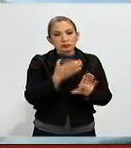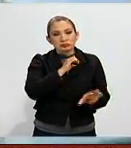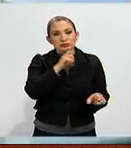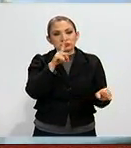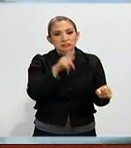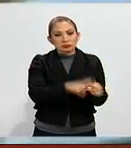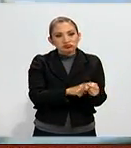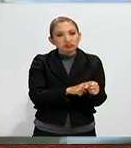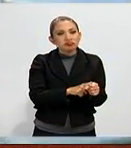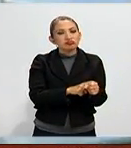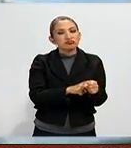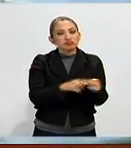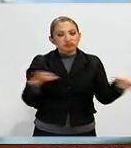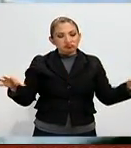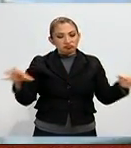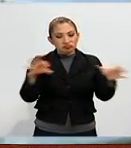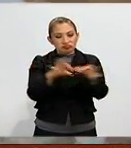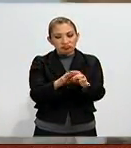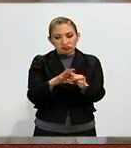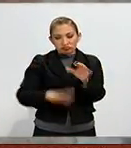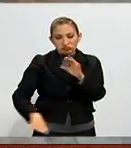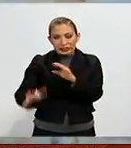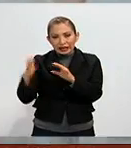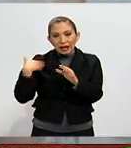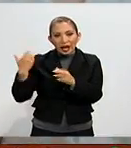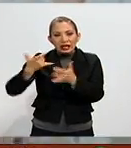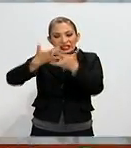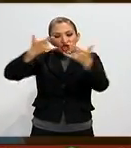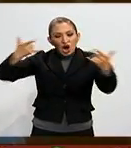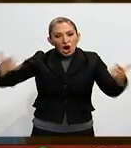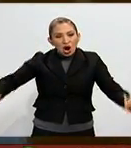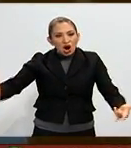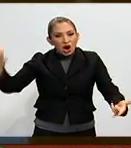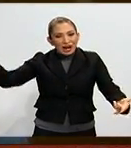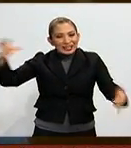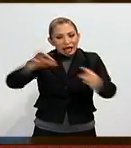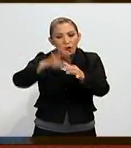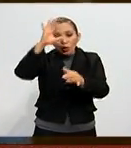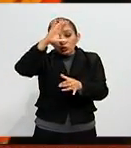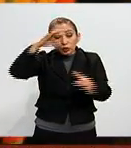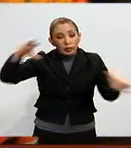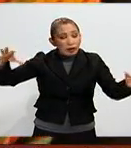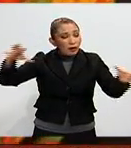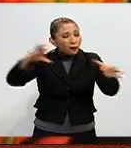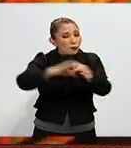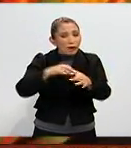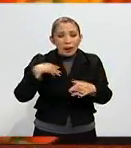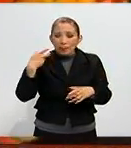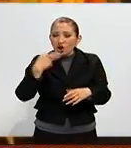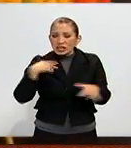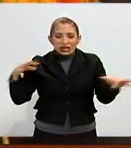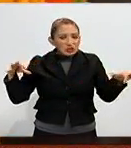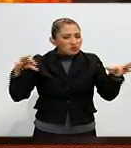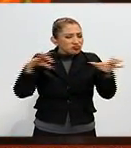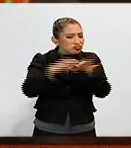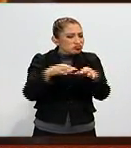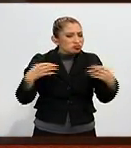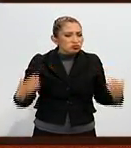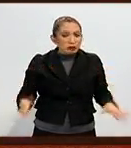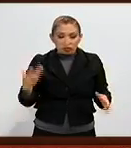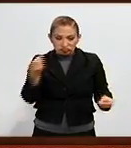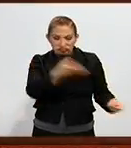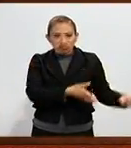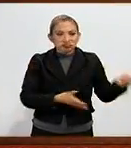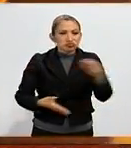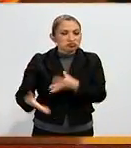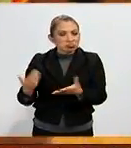especial que está basada en lazos históricos, en lazos culturales, en lazos políticos, que